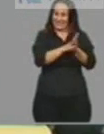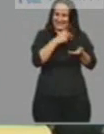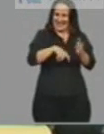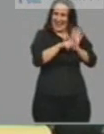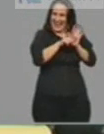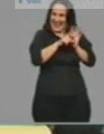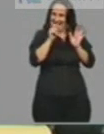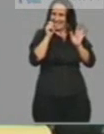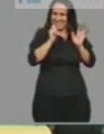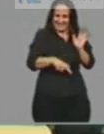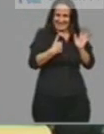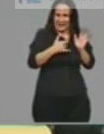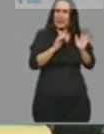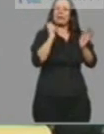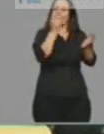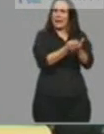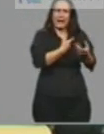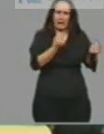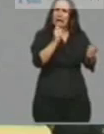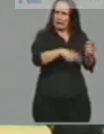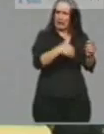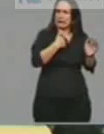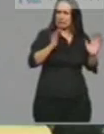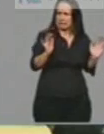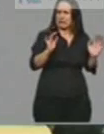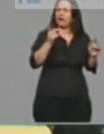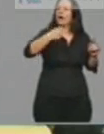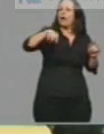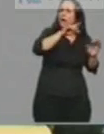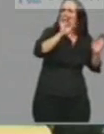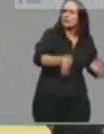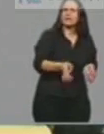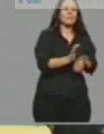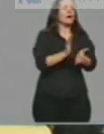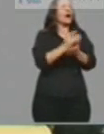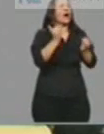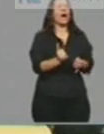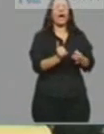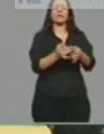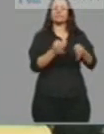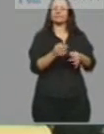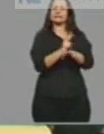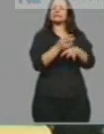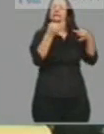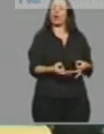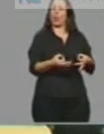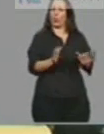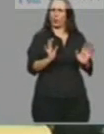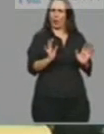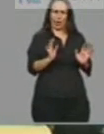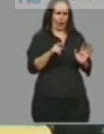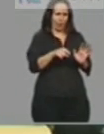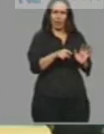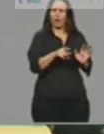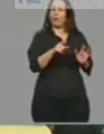y pagaderos aquí en la Argentina. Por lo tanto, la certeza y la seguridad jurídica no solamente emana de nuestra